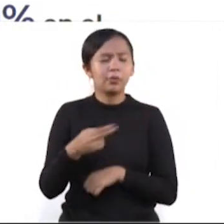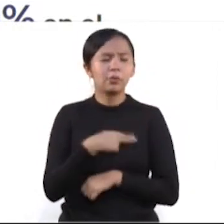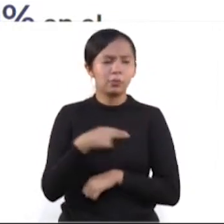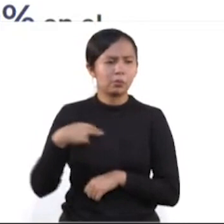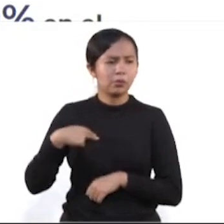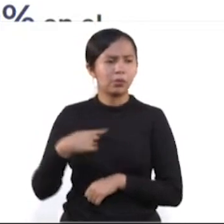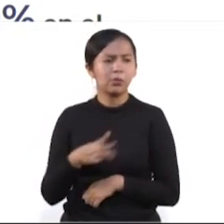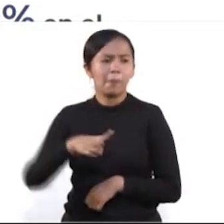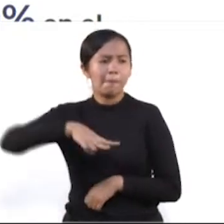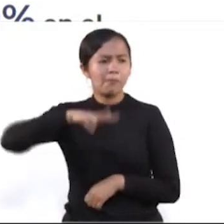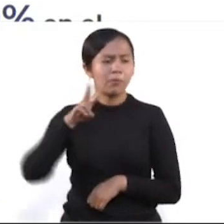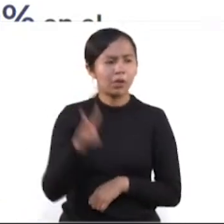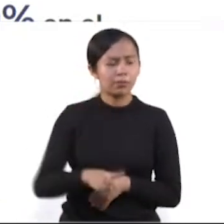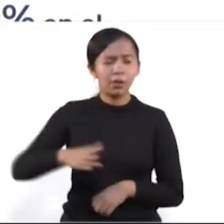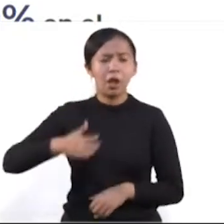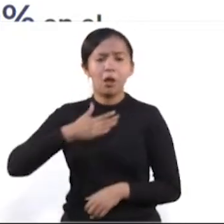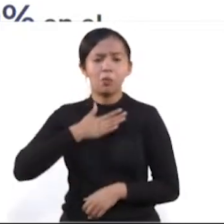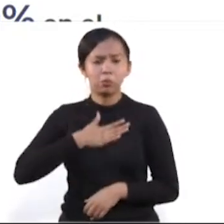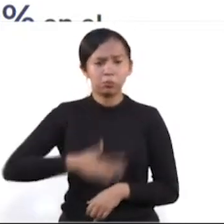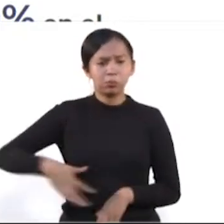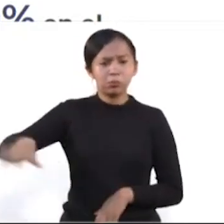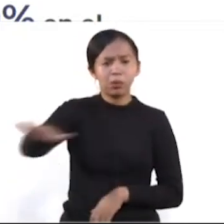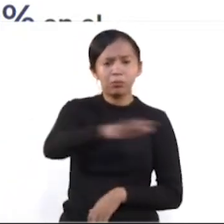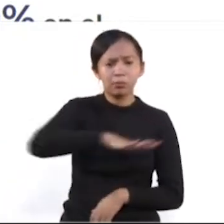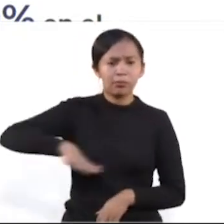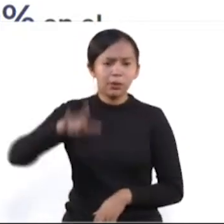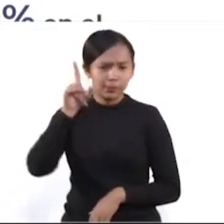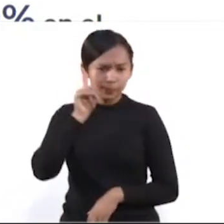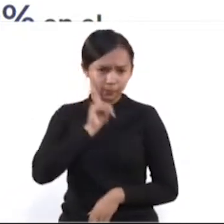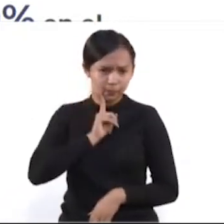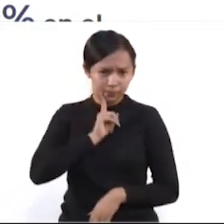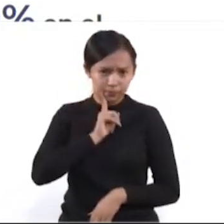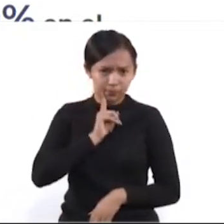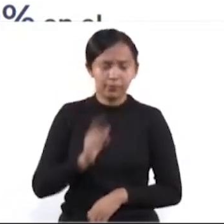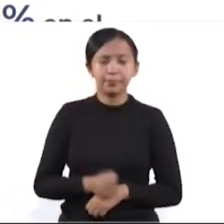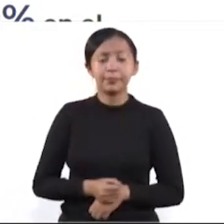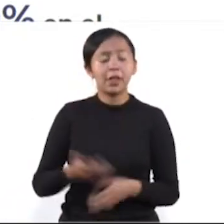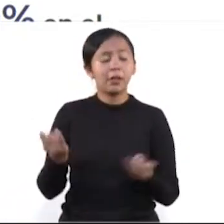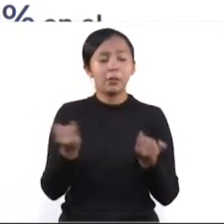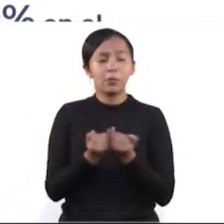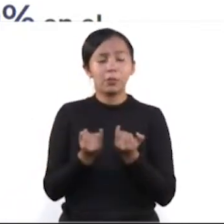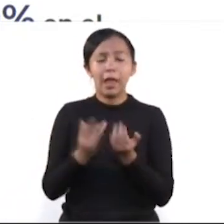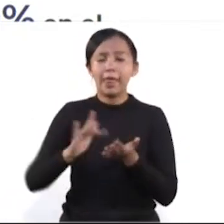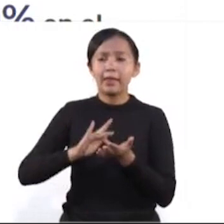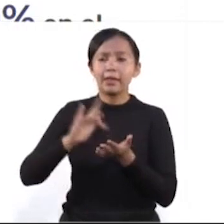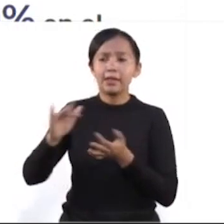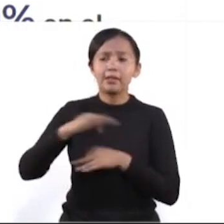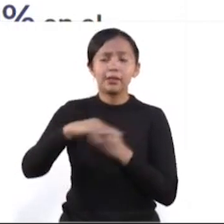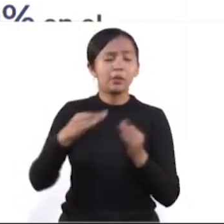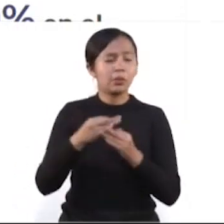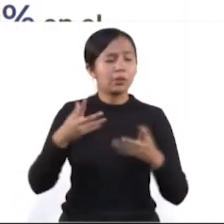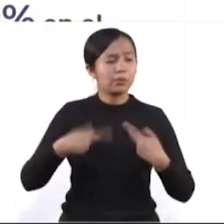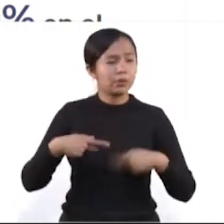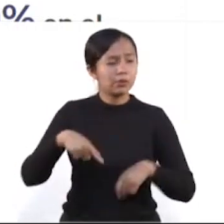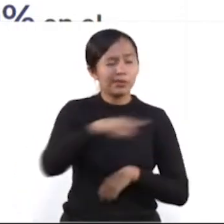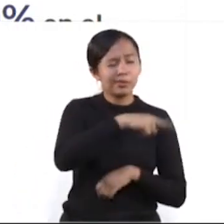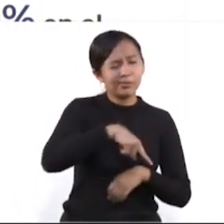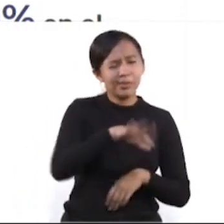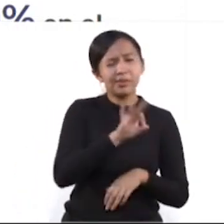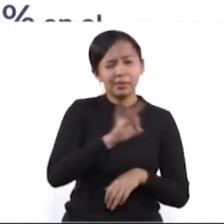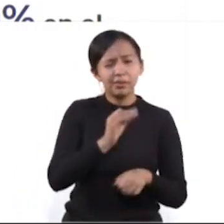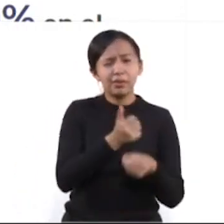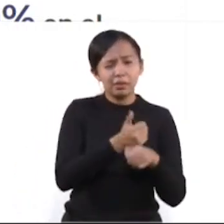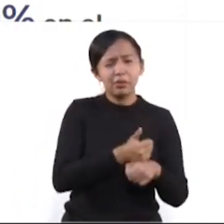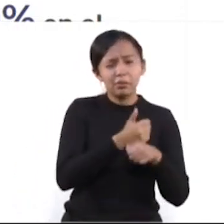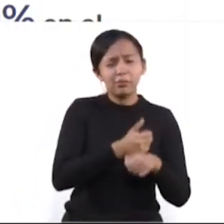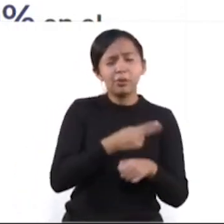representa un aumento del 49%. Sayuri Herrera resaltó que los resultados forman parte de la voluntad que existe para atacar estos delitos y